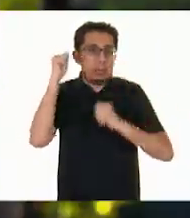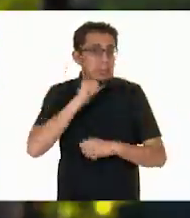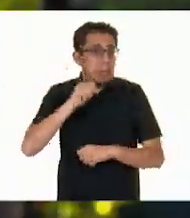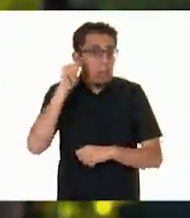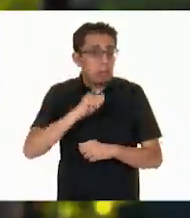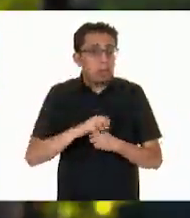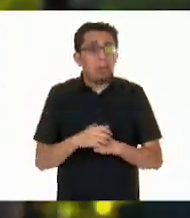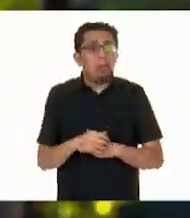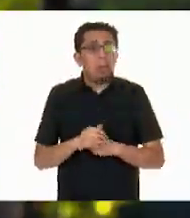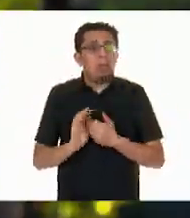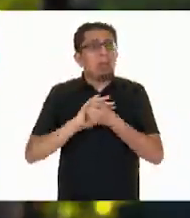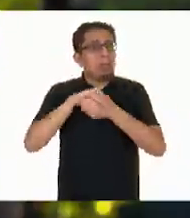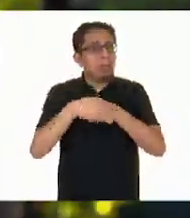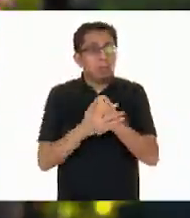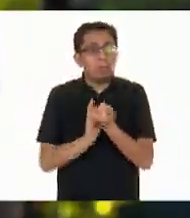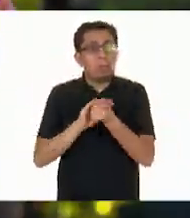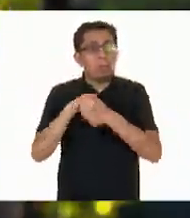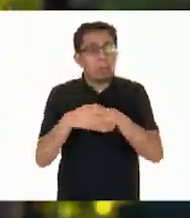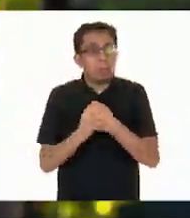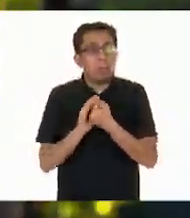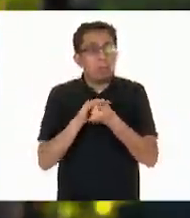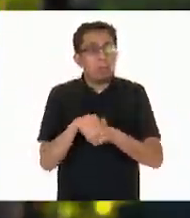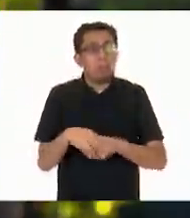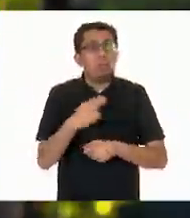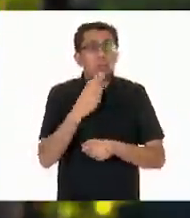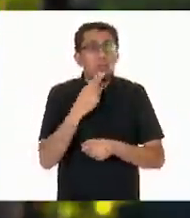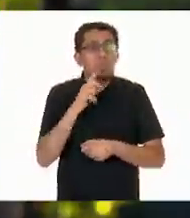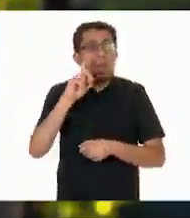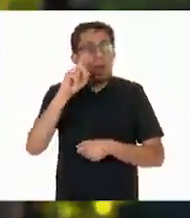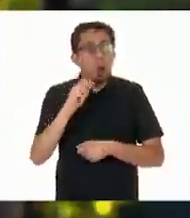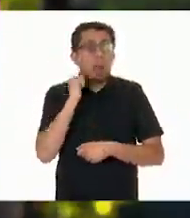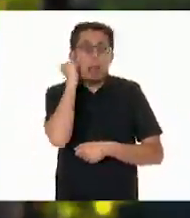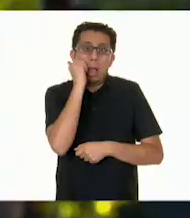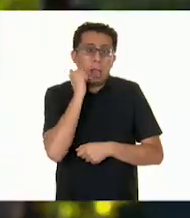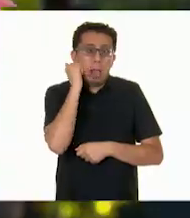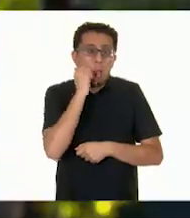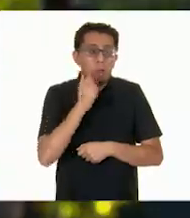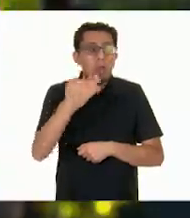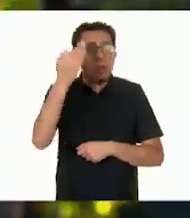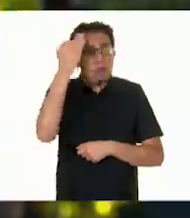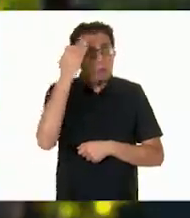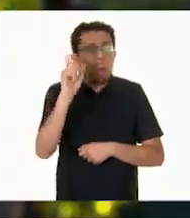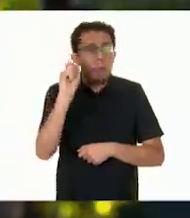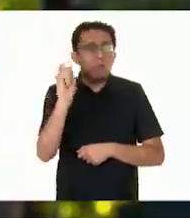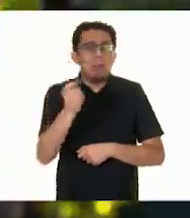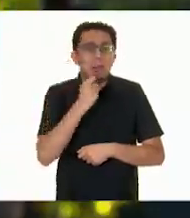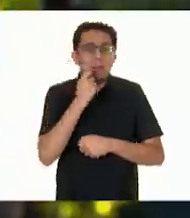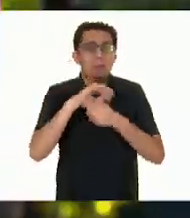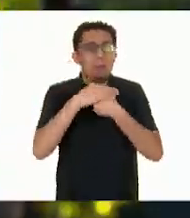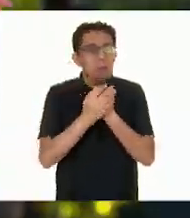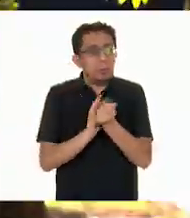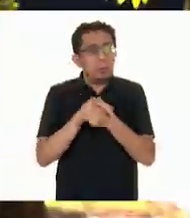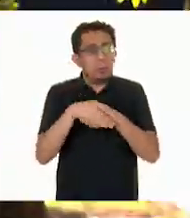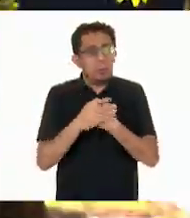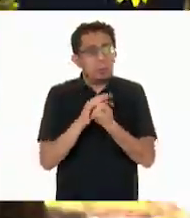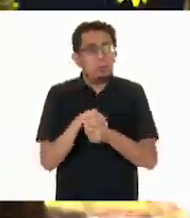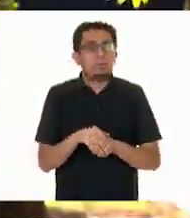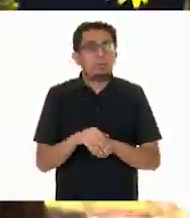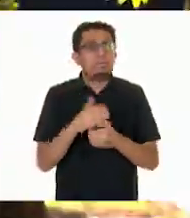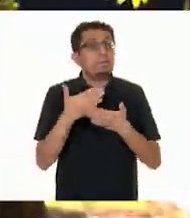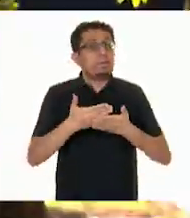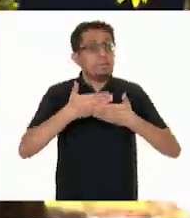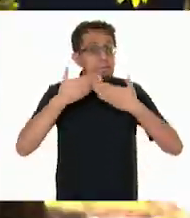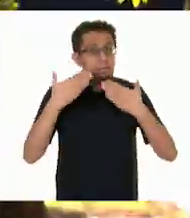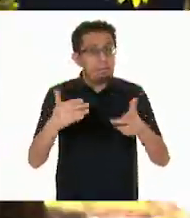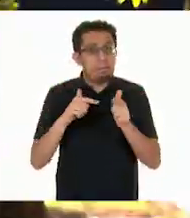cubrebocas. Lava tus manos frecuentemente con agua y con jabón, por lo menos durante 20 segundos. Ahora